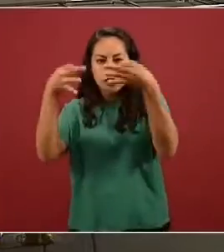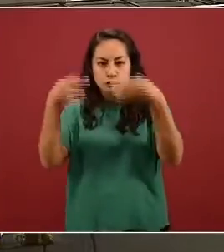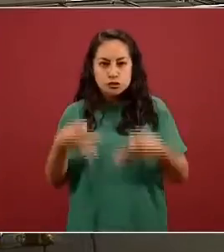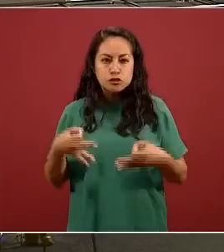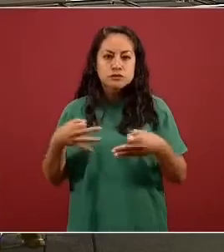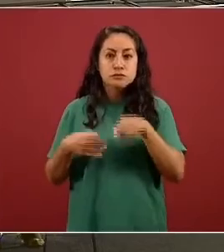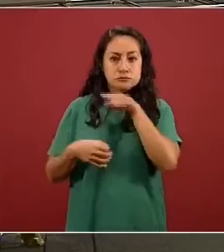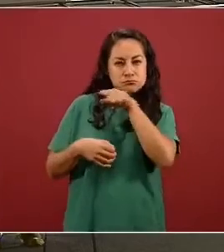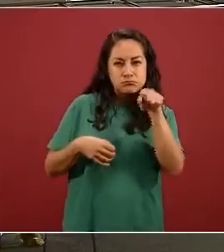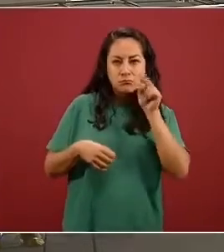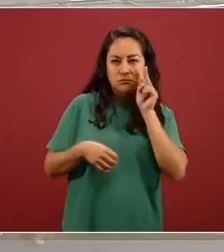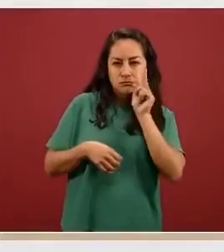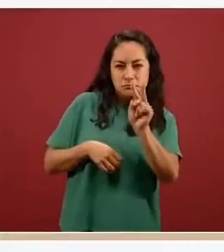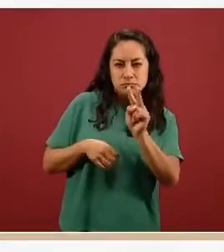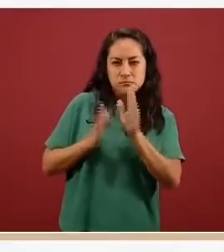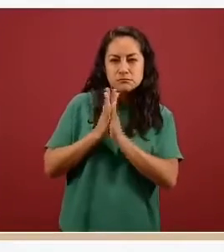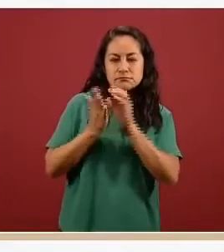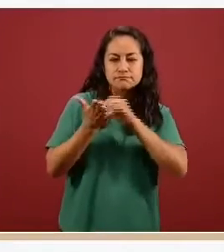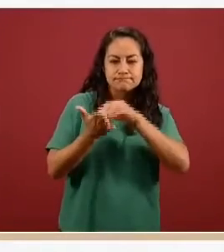los datos